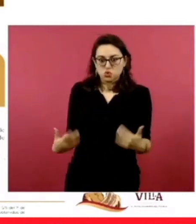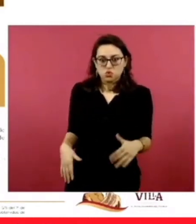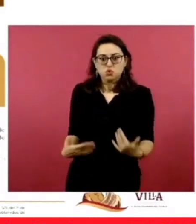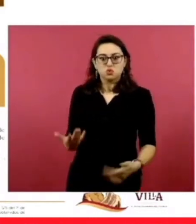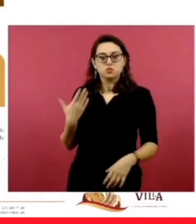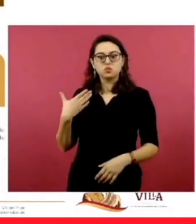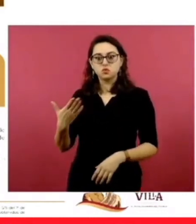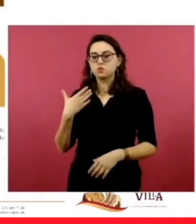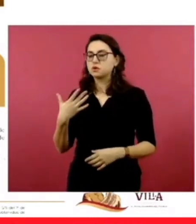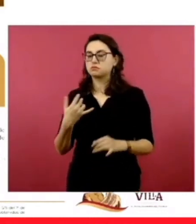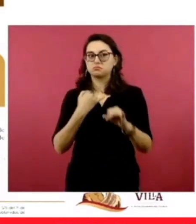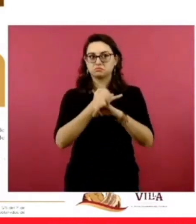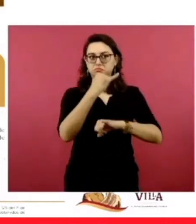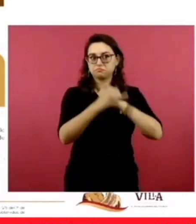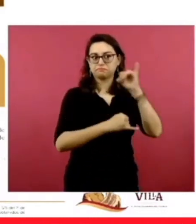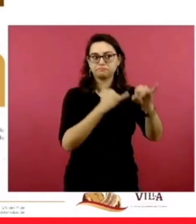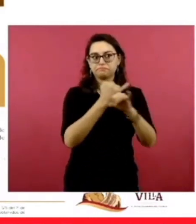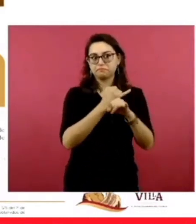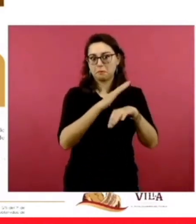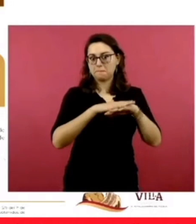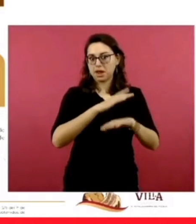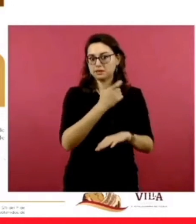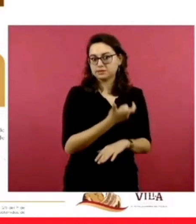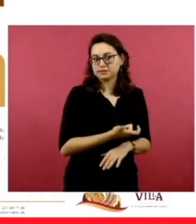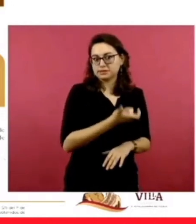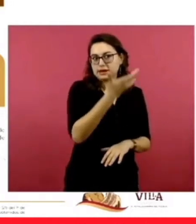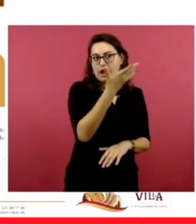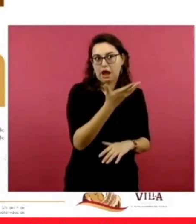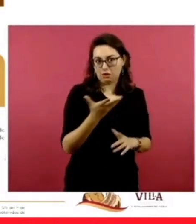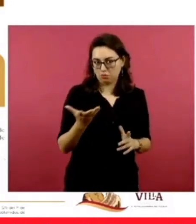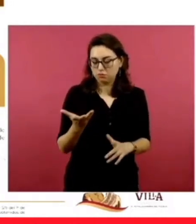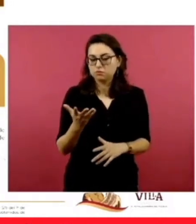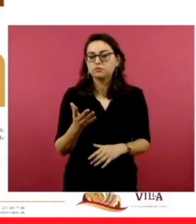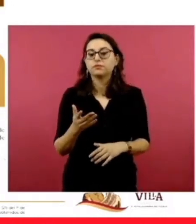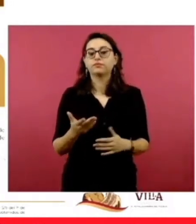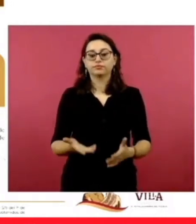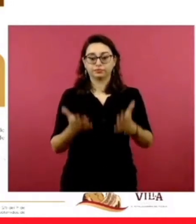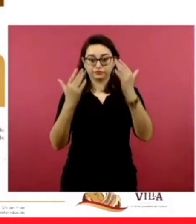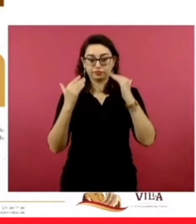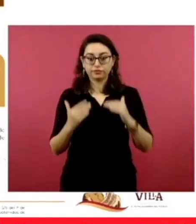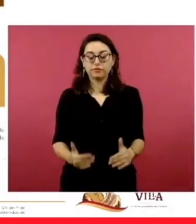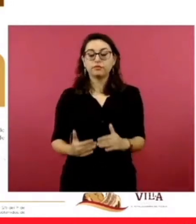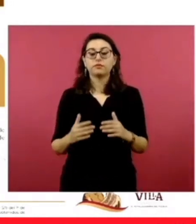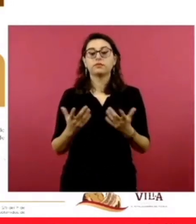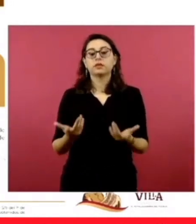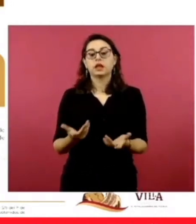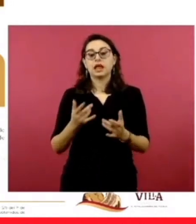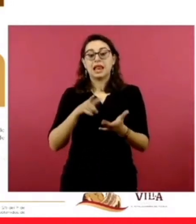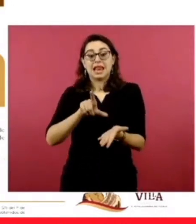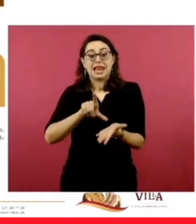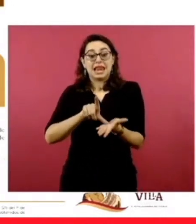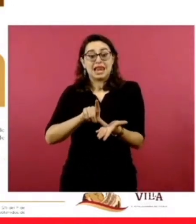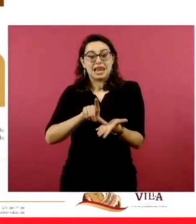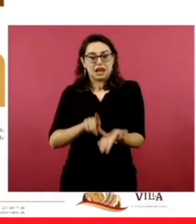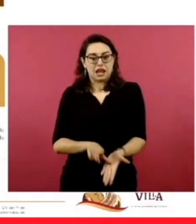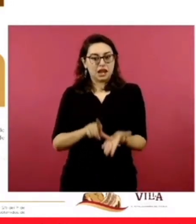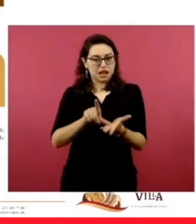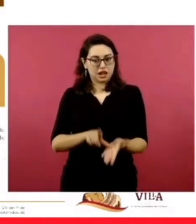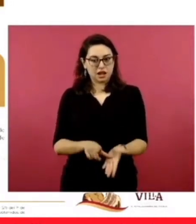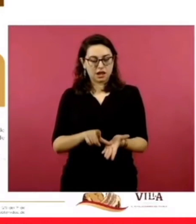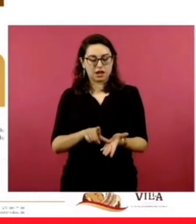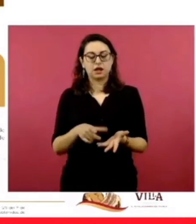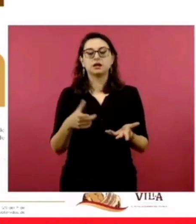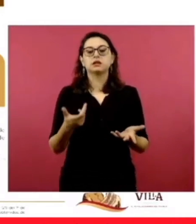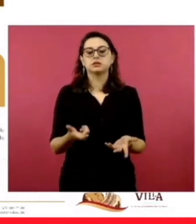el precio internacional y el promedio del precio de venta al público. Si convertimos el precio internacional de ese mismo día 19